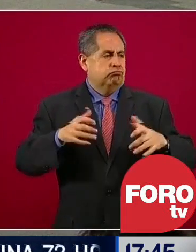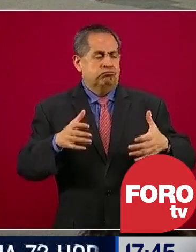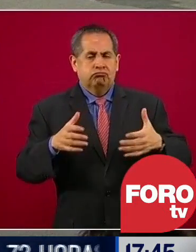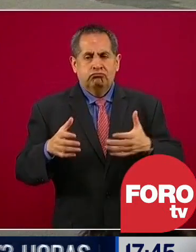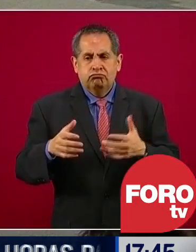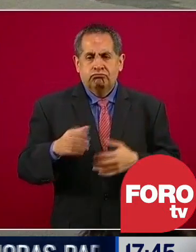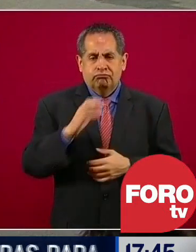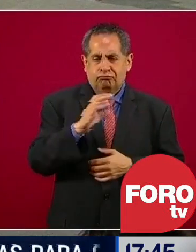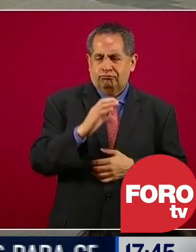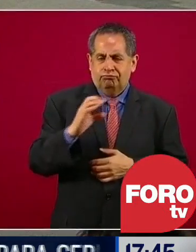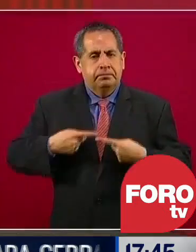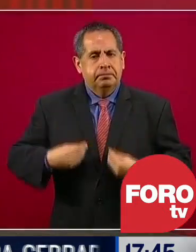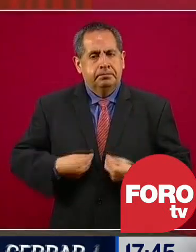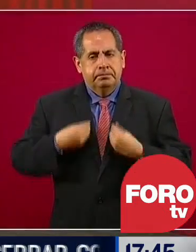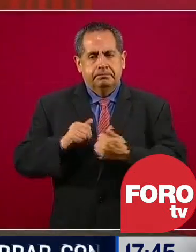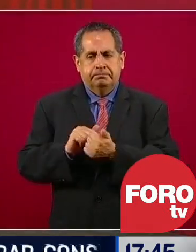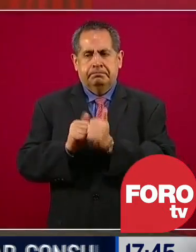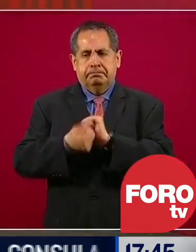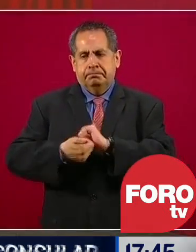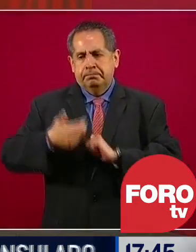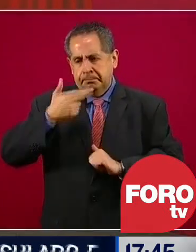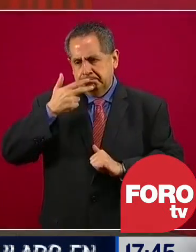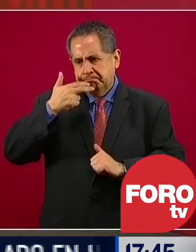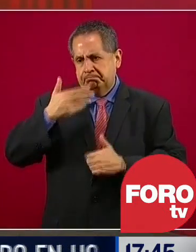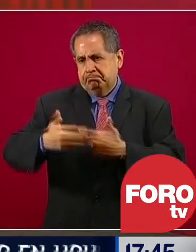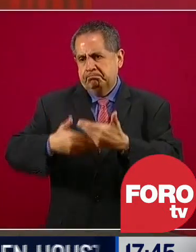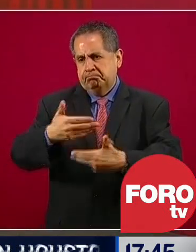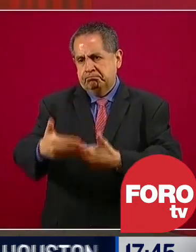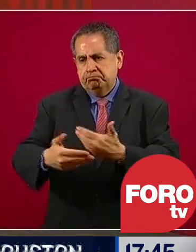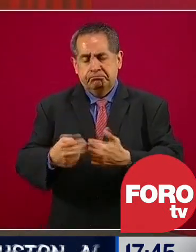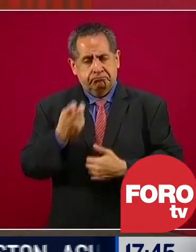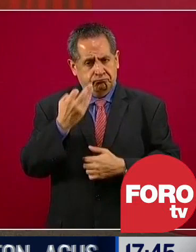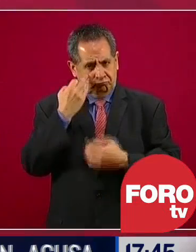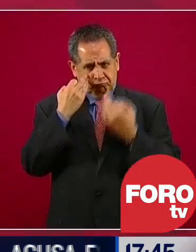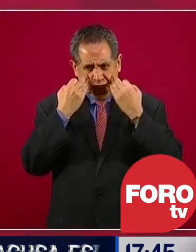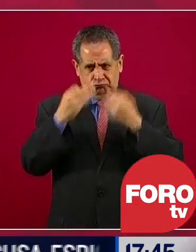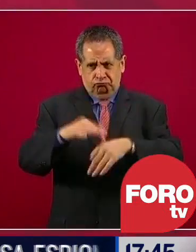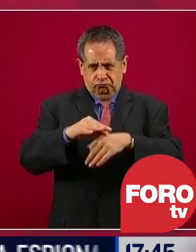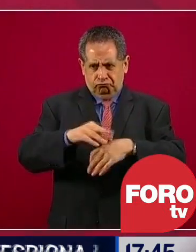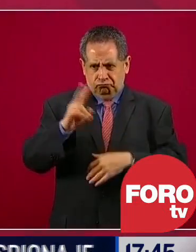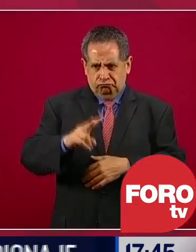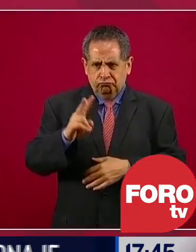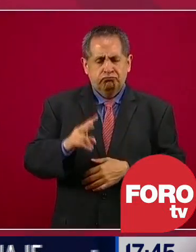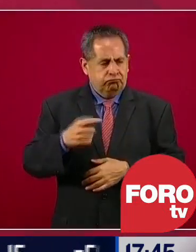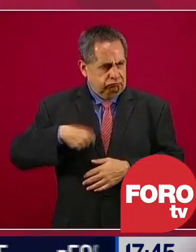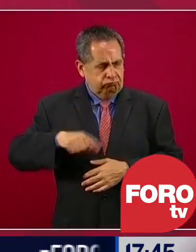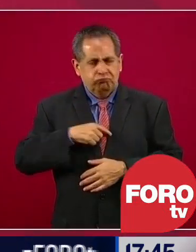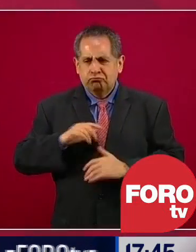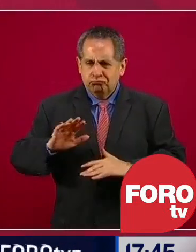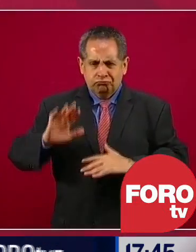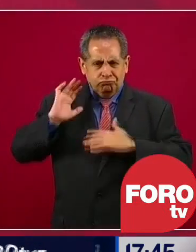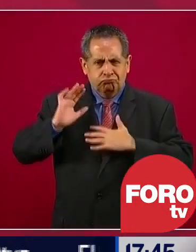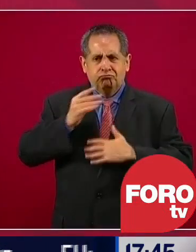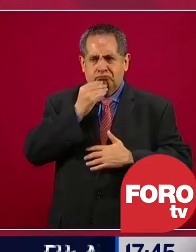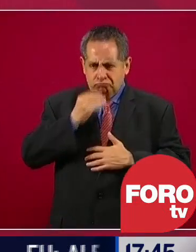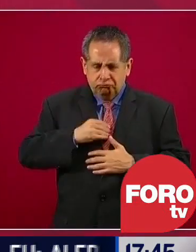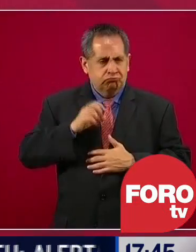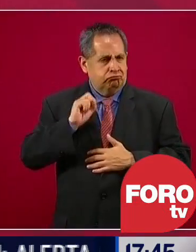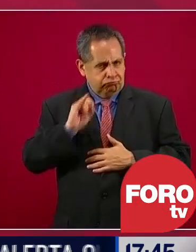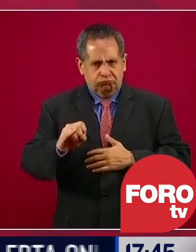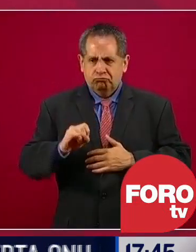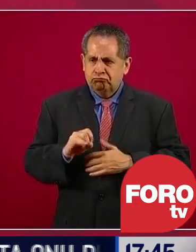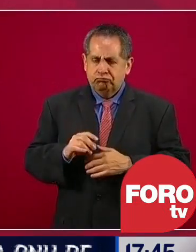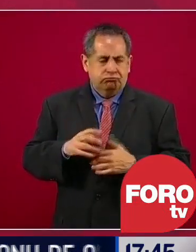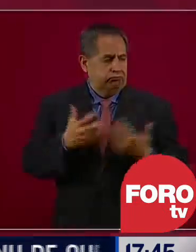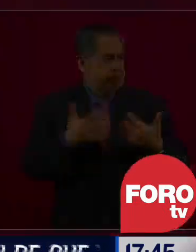población que menos tiene. Esta es una muestra fehaciente, clara, de ese compromiso y de esa dimensión social